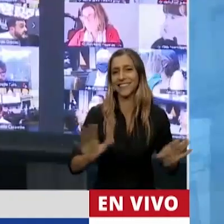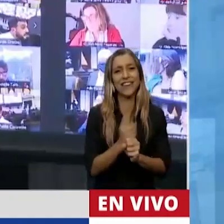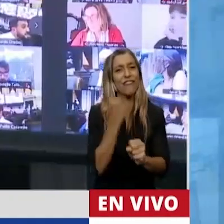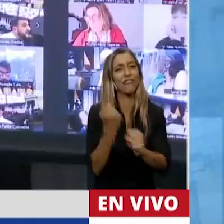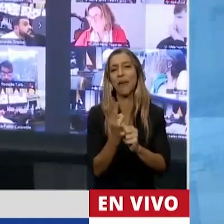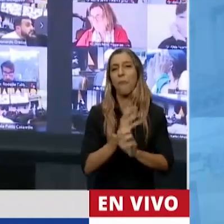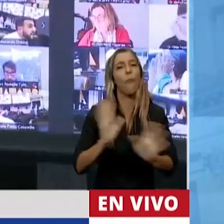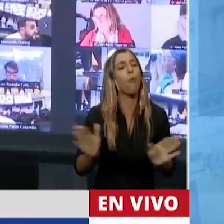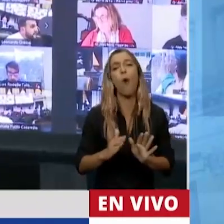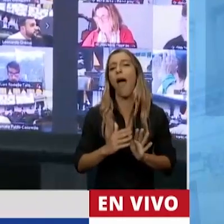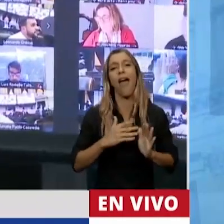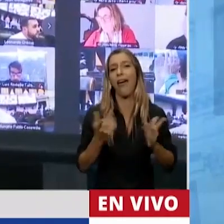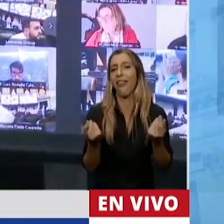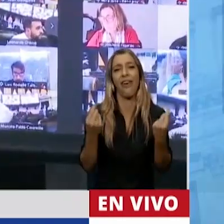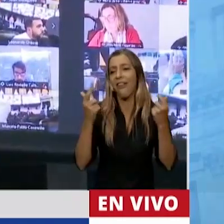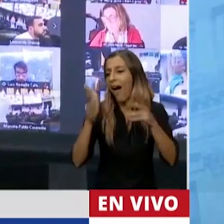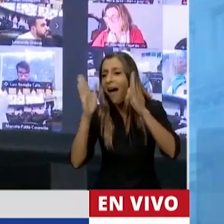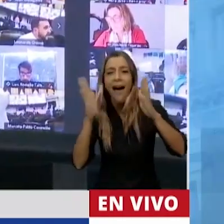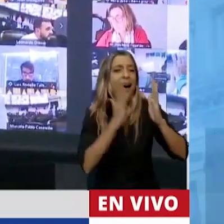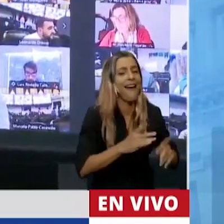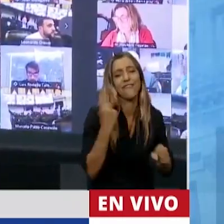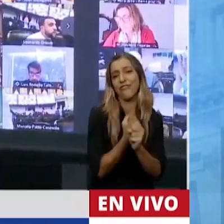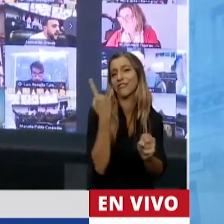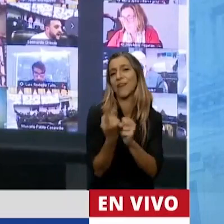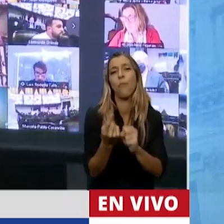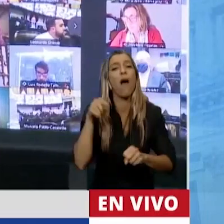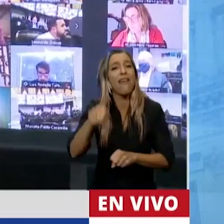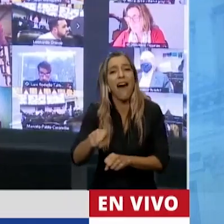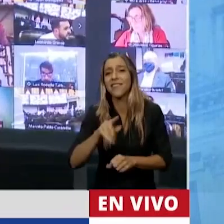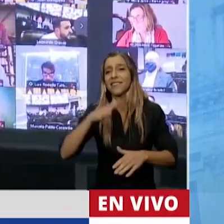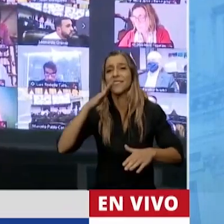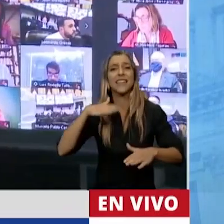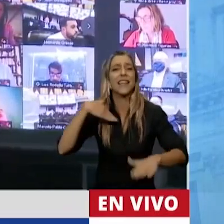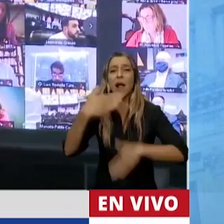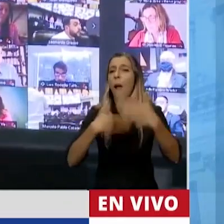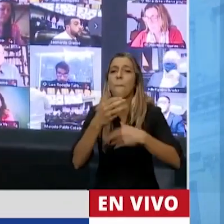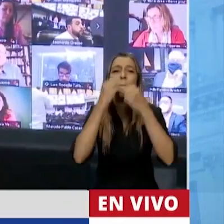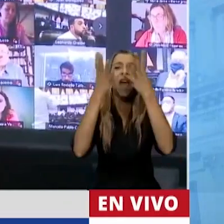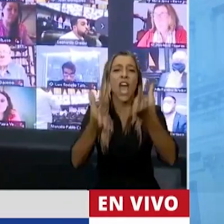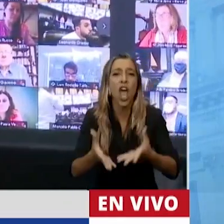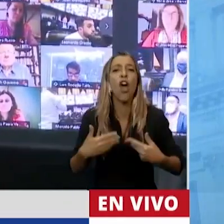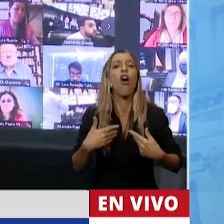ambiente a los sectores populares. No hay posibilidad de construir un mundo